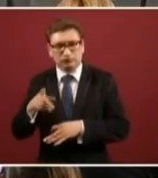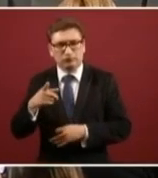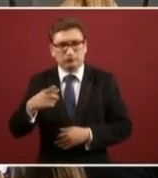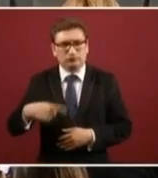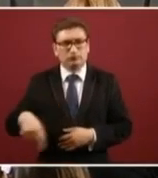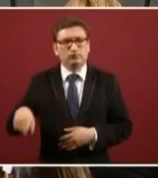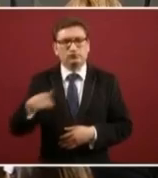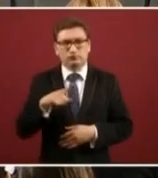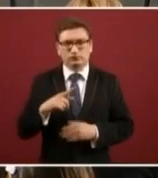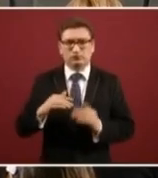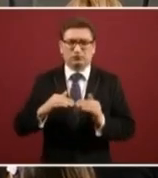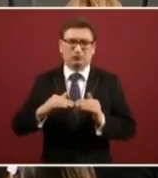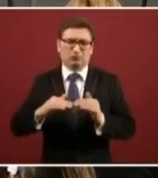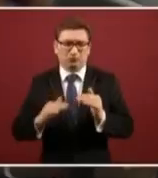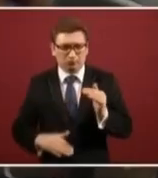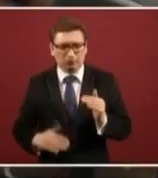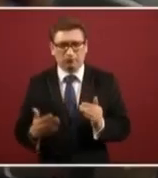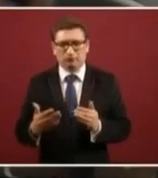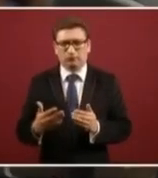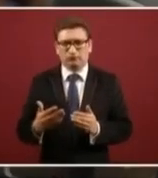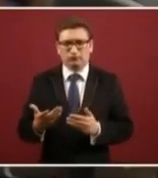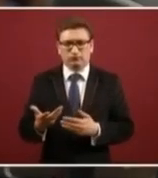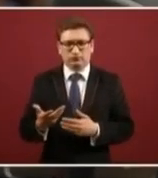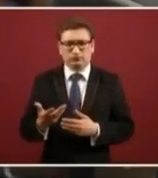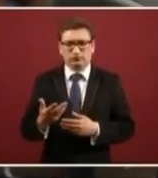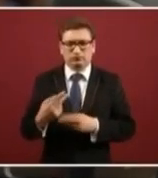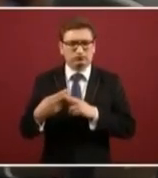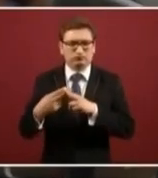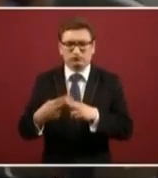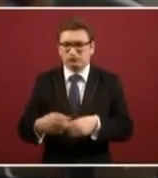ha mantenido por más de 36 años?